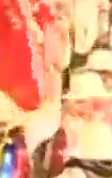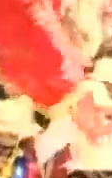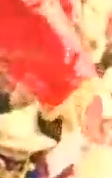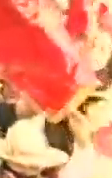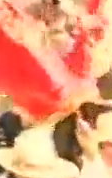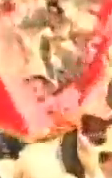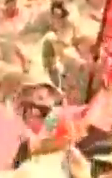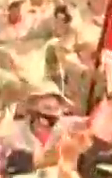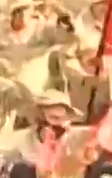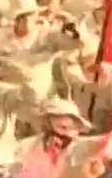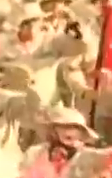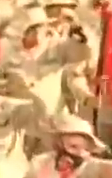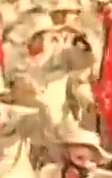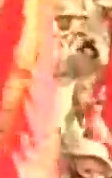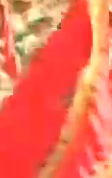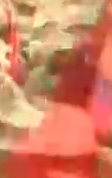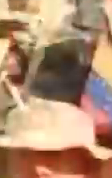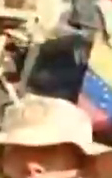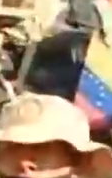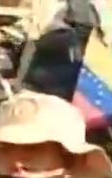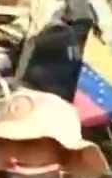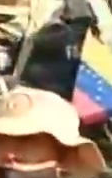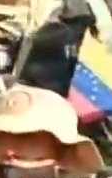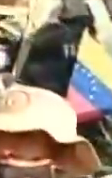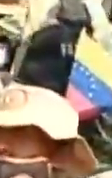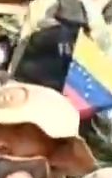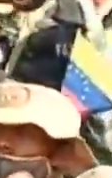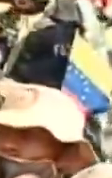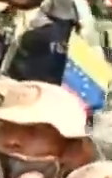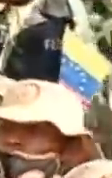el combate un pueblo unido enfrentará.